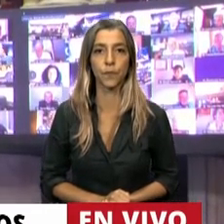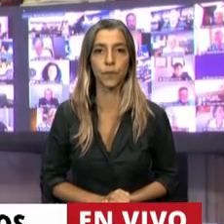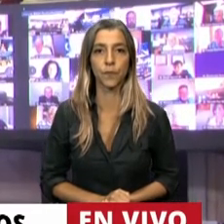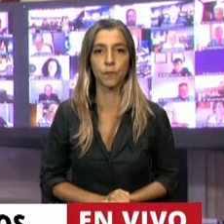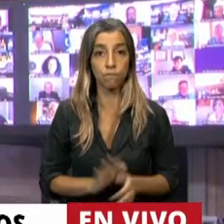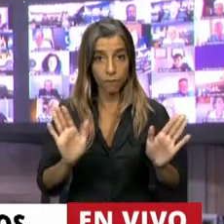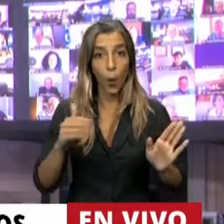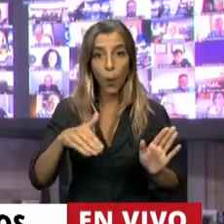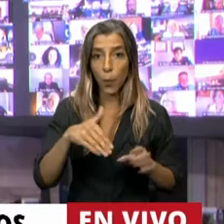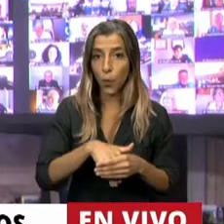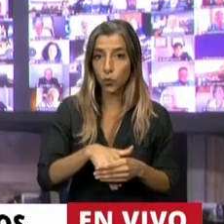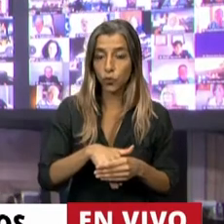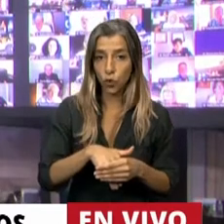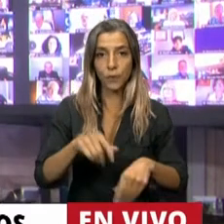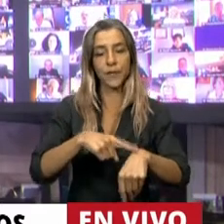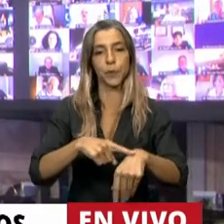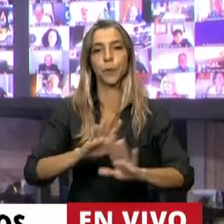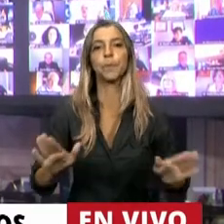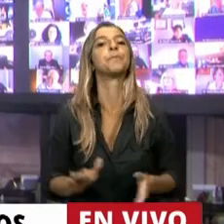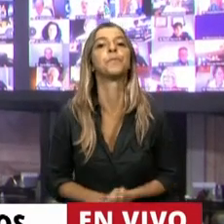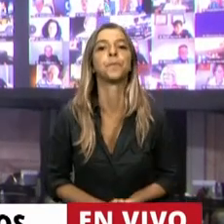vamos a votar tiempo